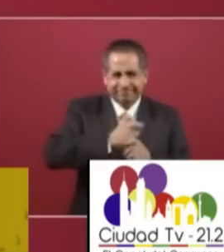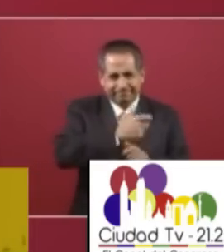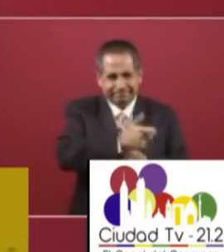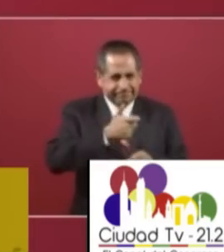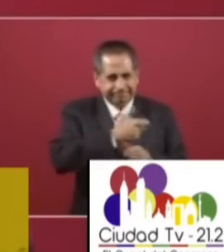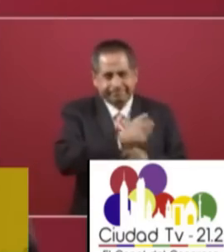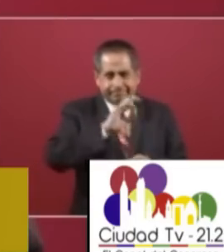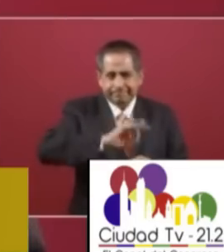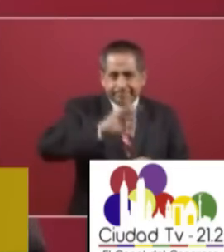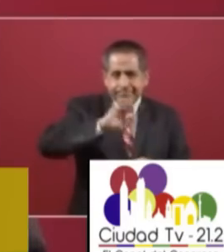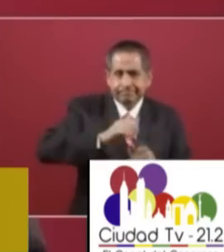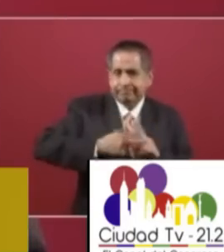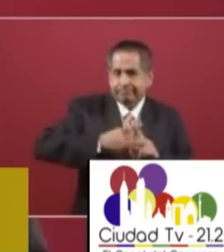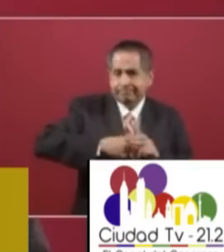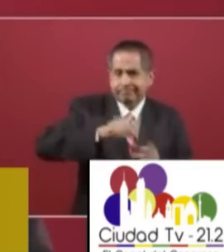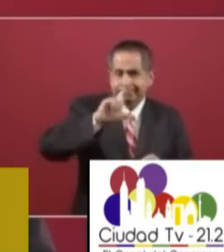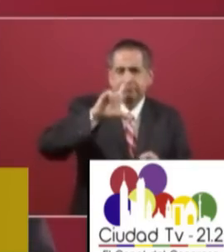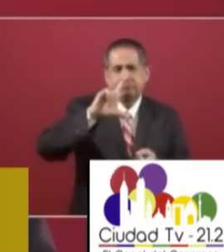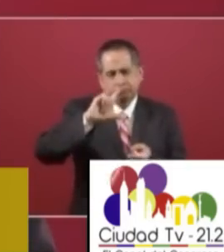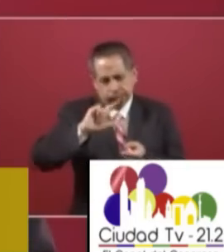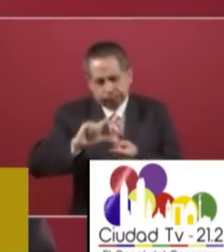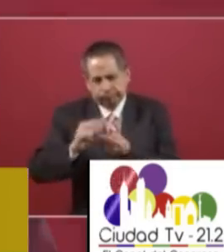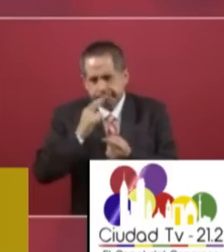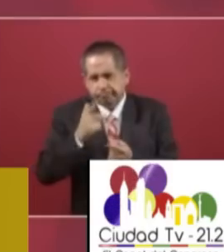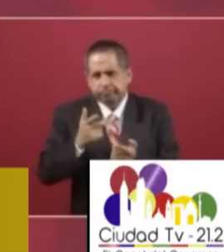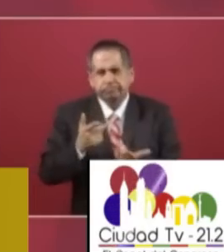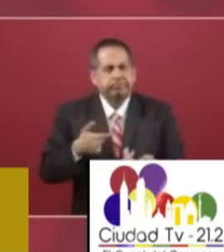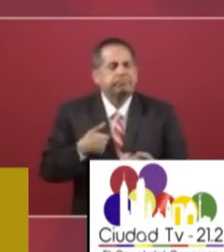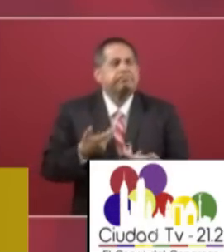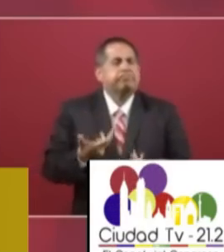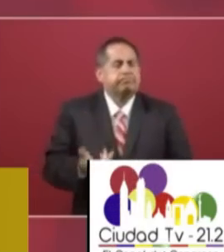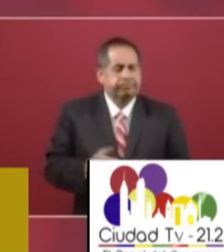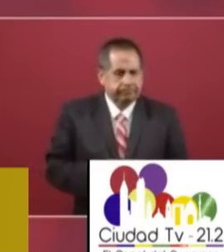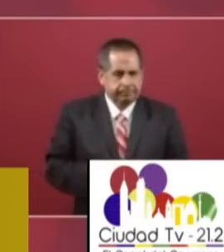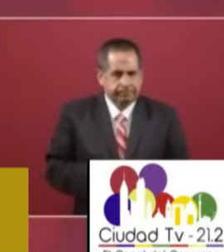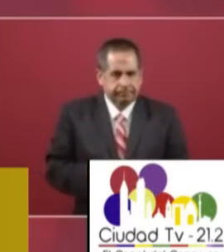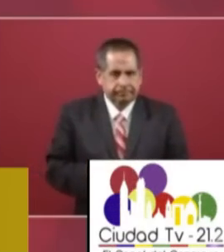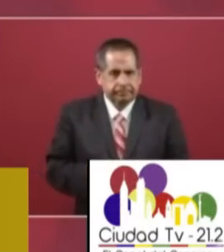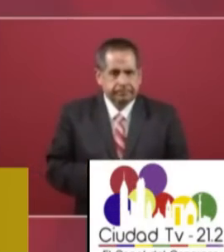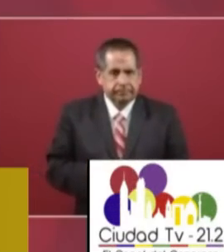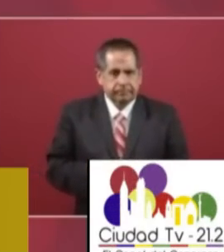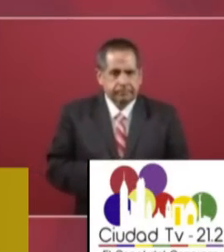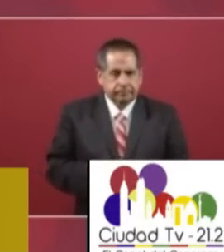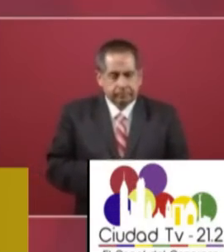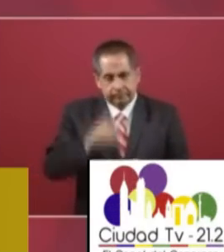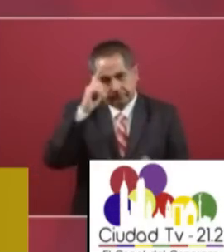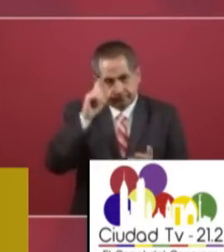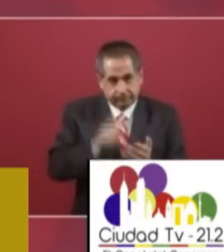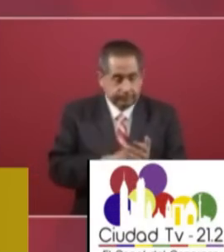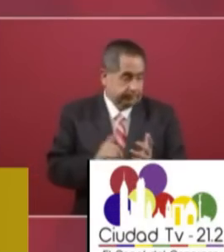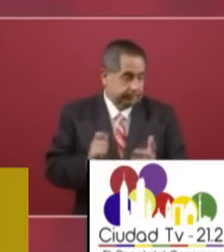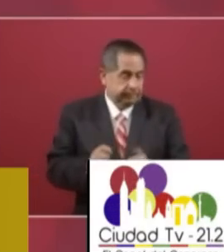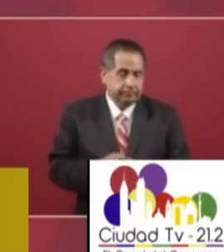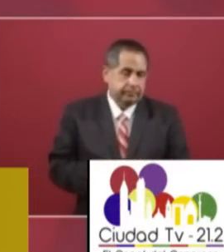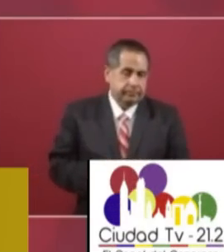el porcentaje de comisiones? Creo que tiene que